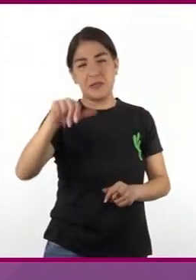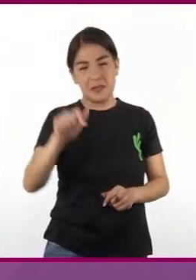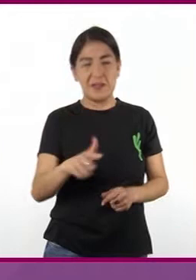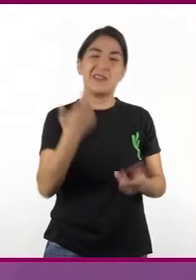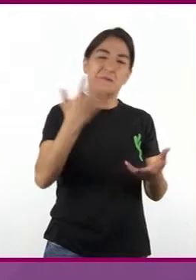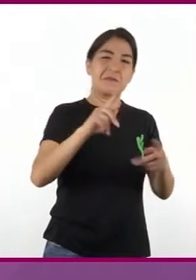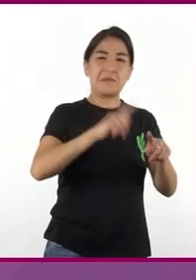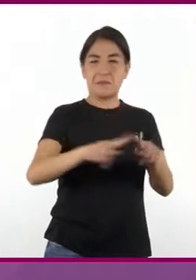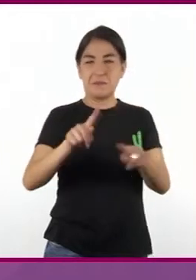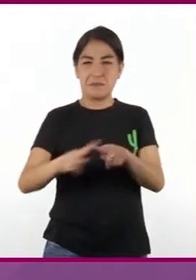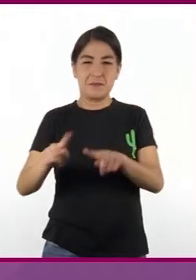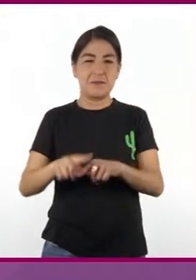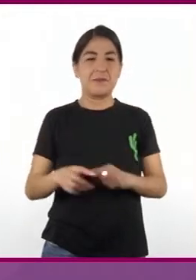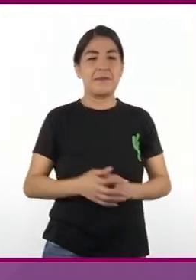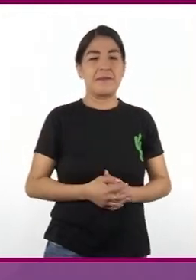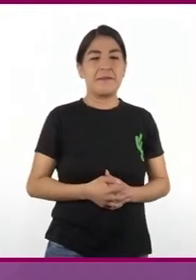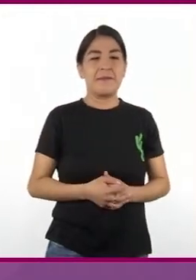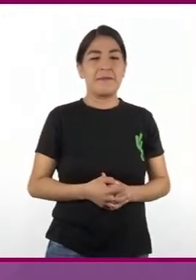etc.